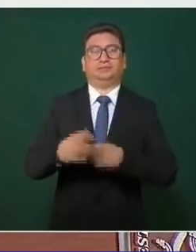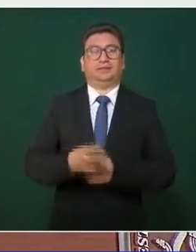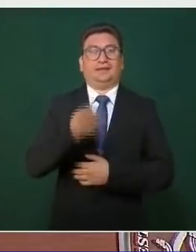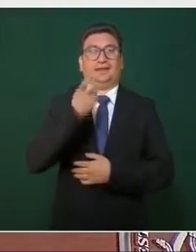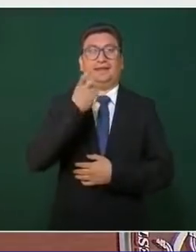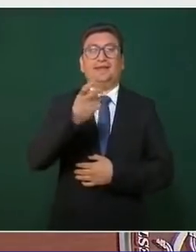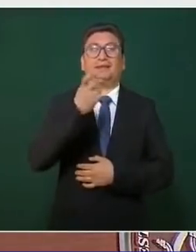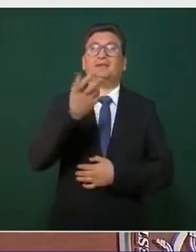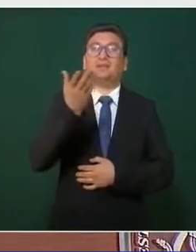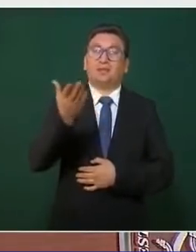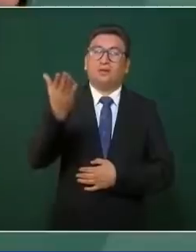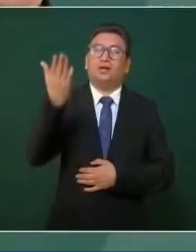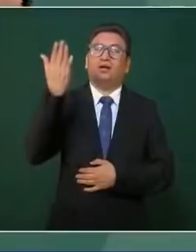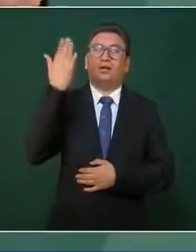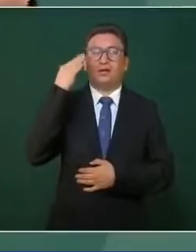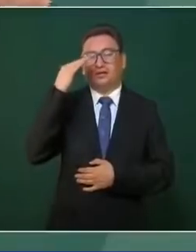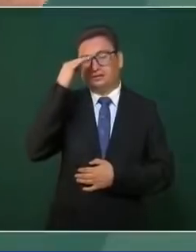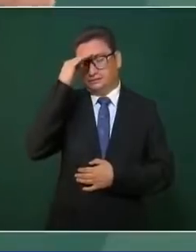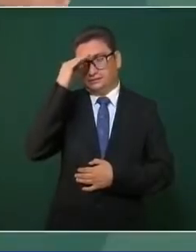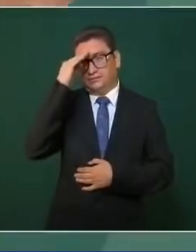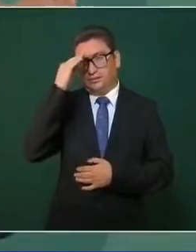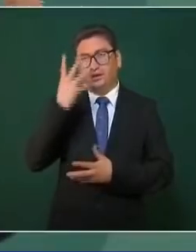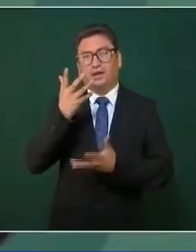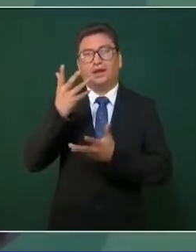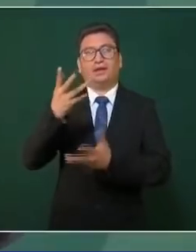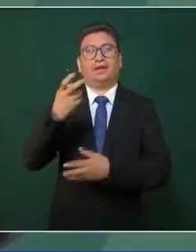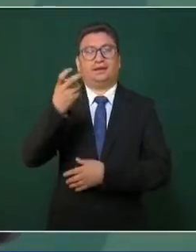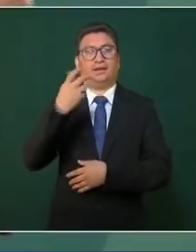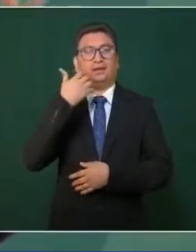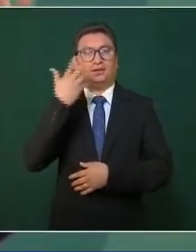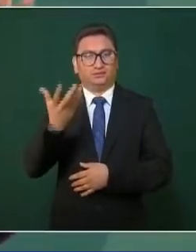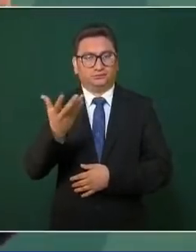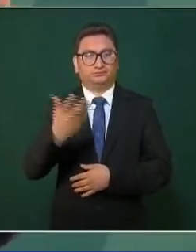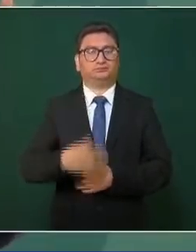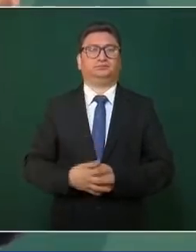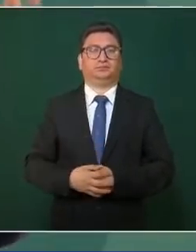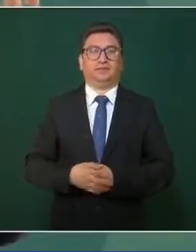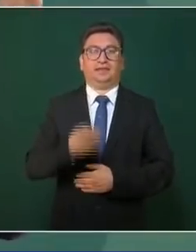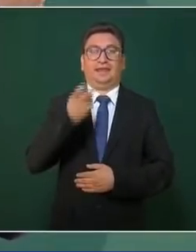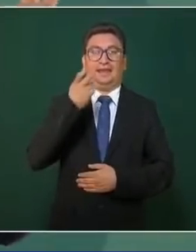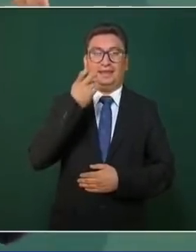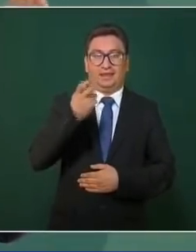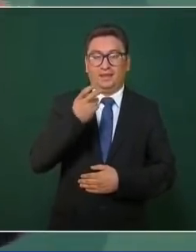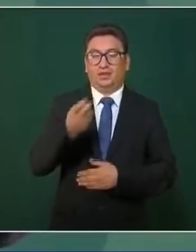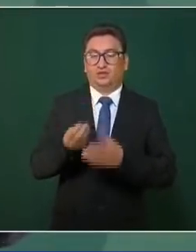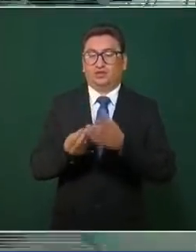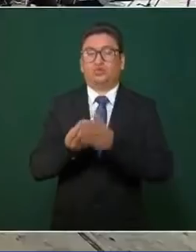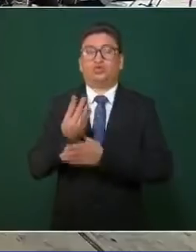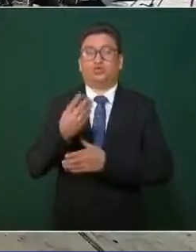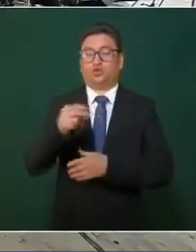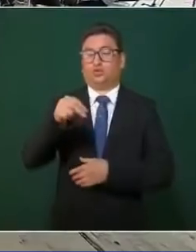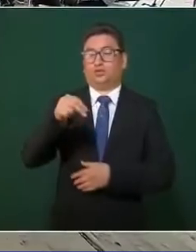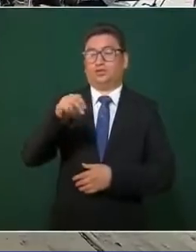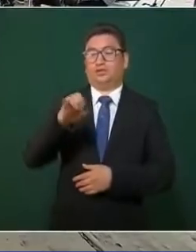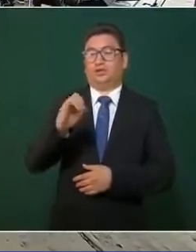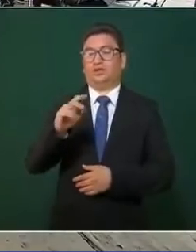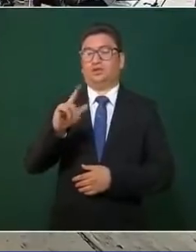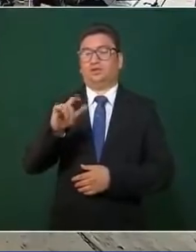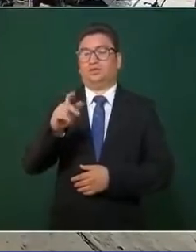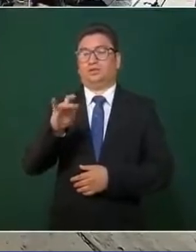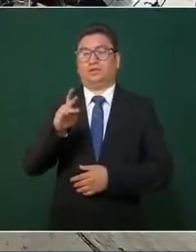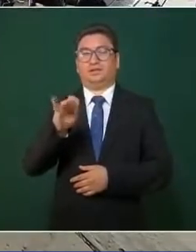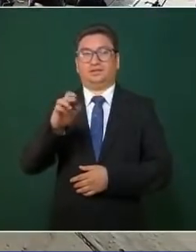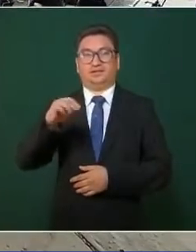Esa era la política. Eso es el neoliberalismo. Eso ya